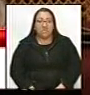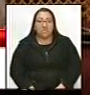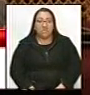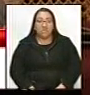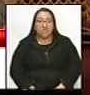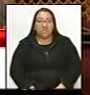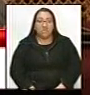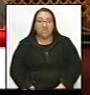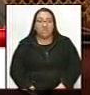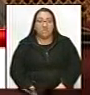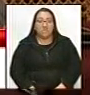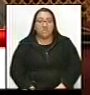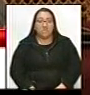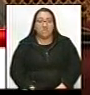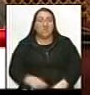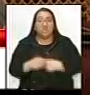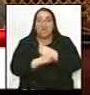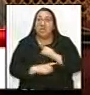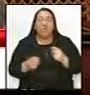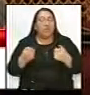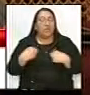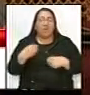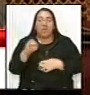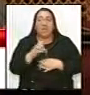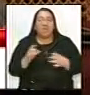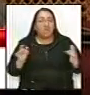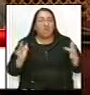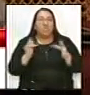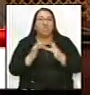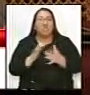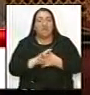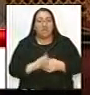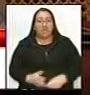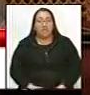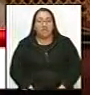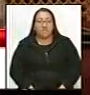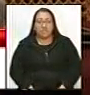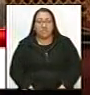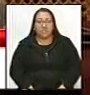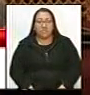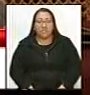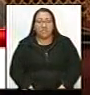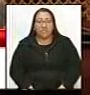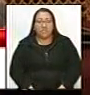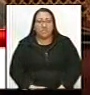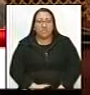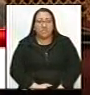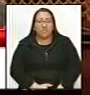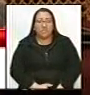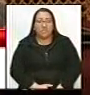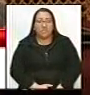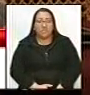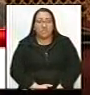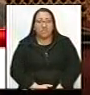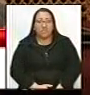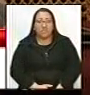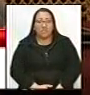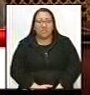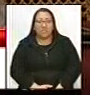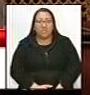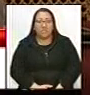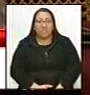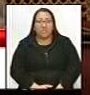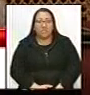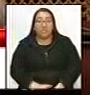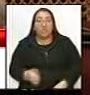no tiene una carretera que las una todo a una carretera digital esa carretera digital era la red dorsal nacional de fibra óptica